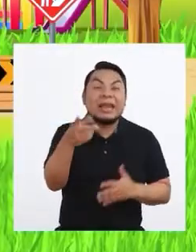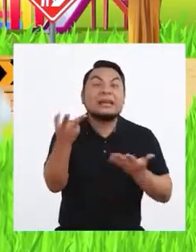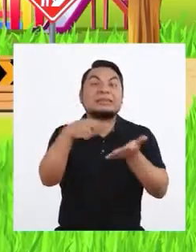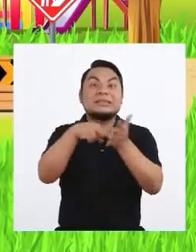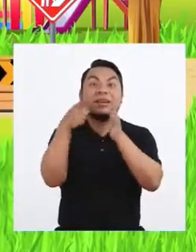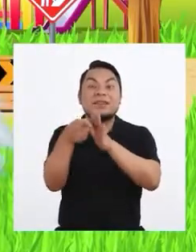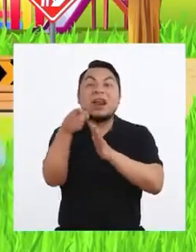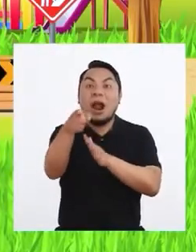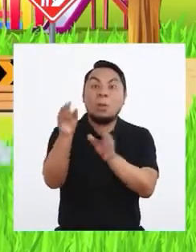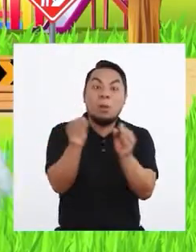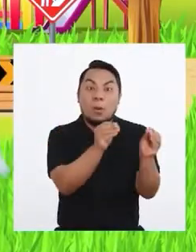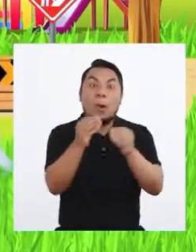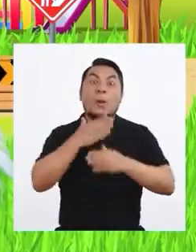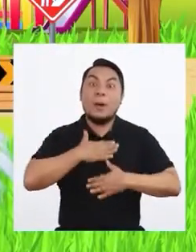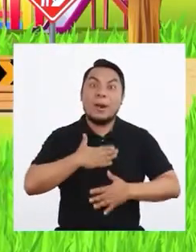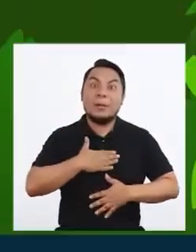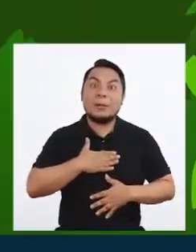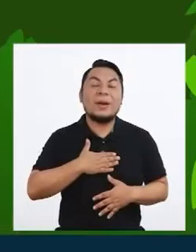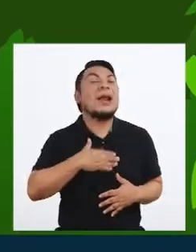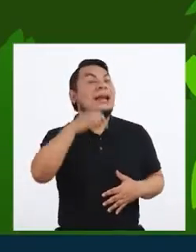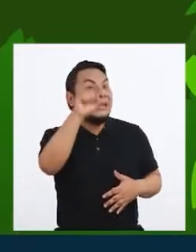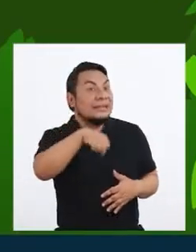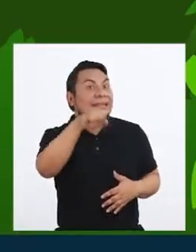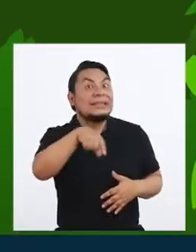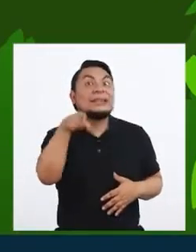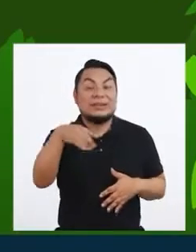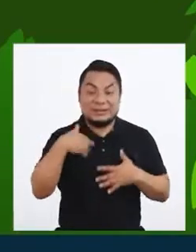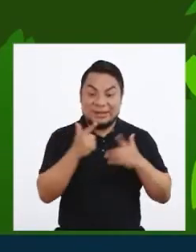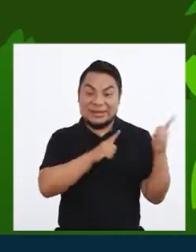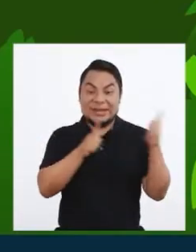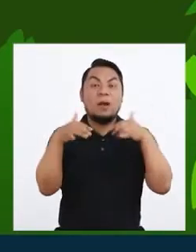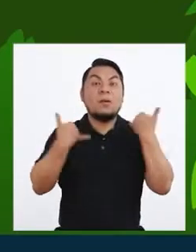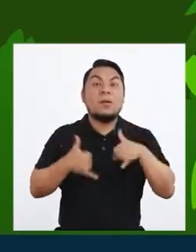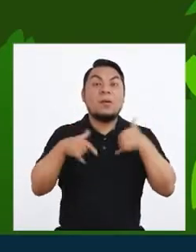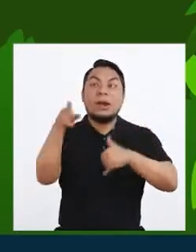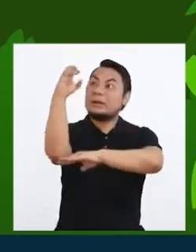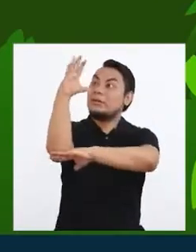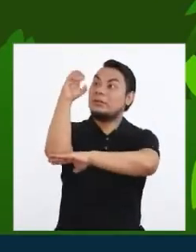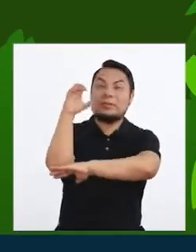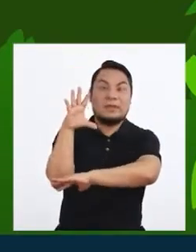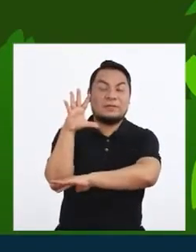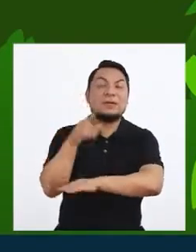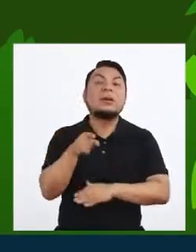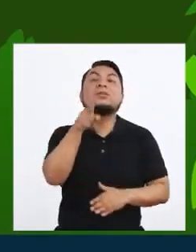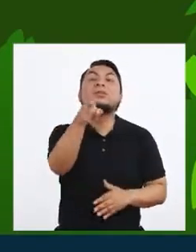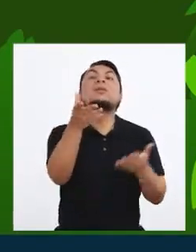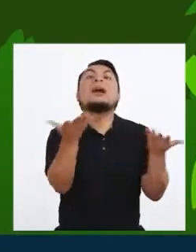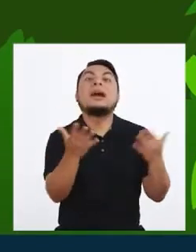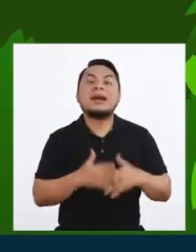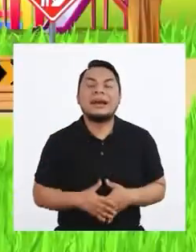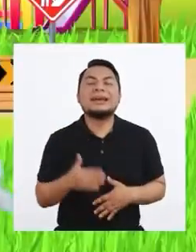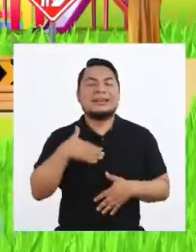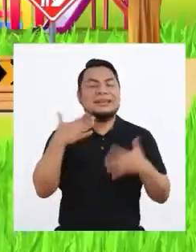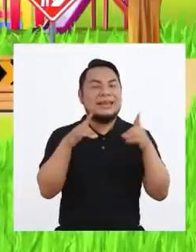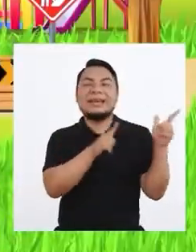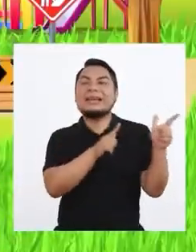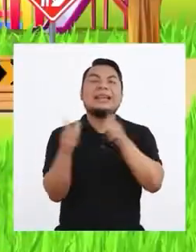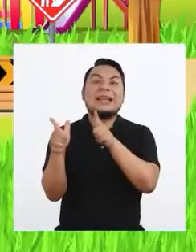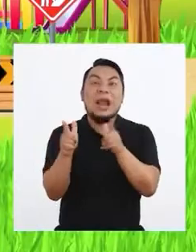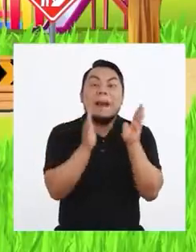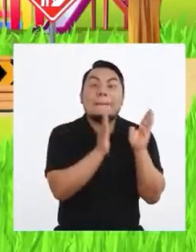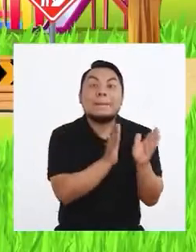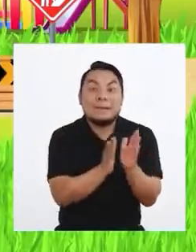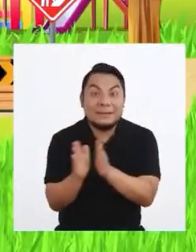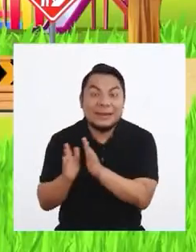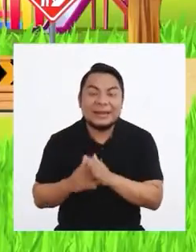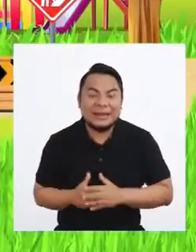¡A eso le llamo mover el cuerpo! ¡Sí! He quedado lista para el juego del semáforo. ¿Y tú? ¡Ay! ¡Listo